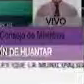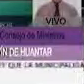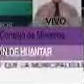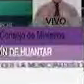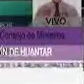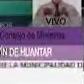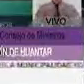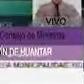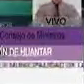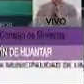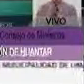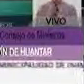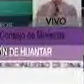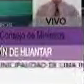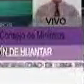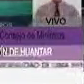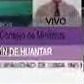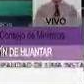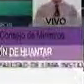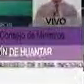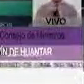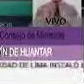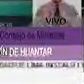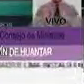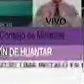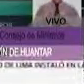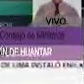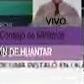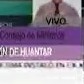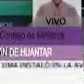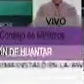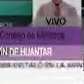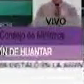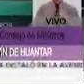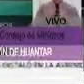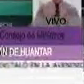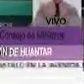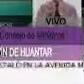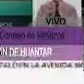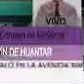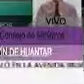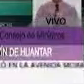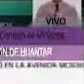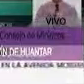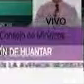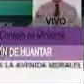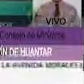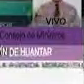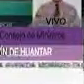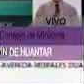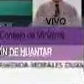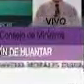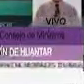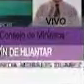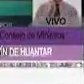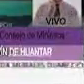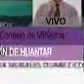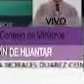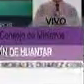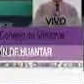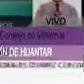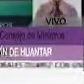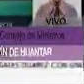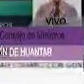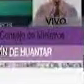hemos acudido a solicitud nuestra, repito, para una reunión con todo el tribunal que estaba viendo